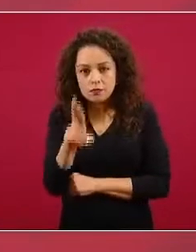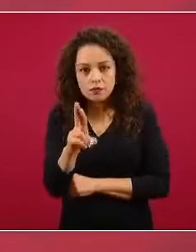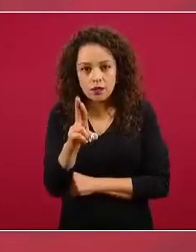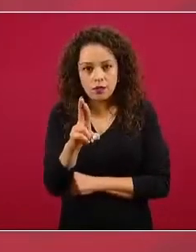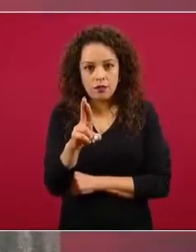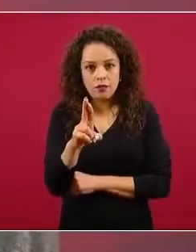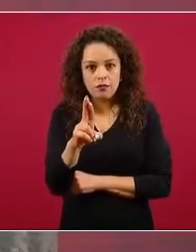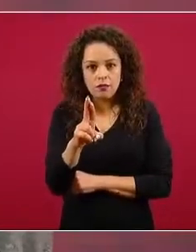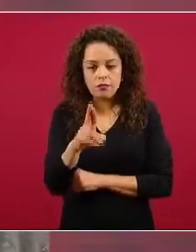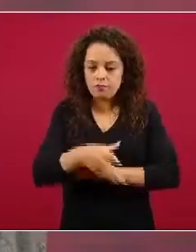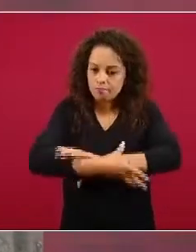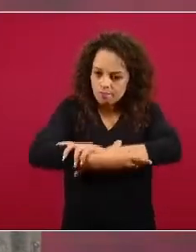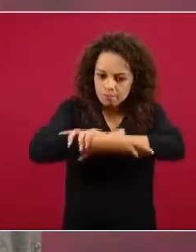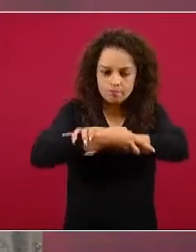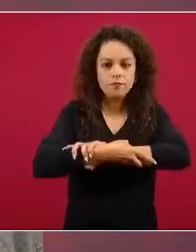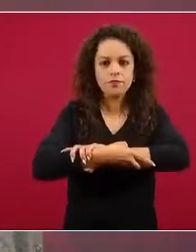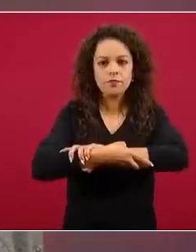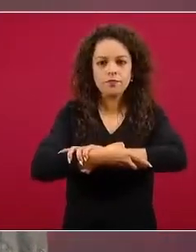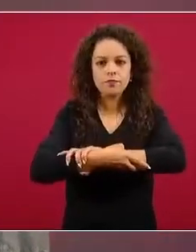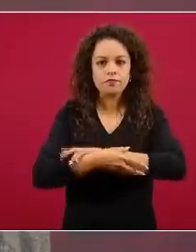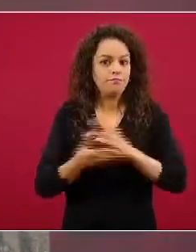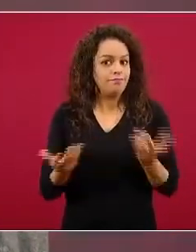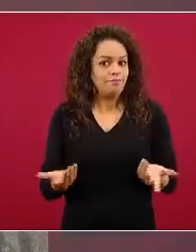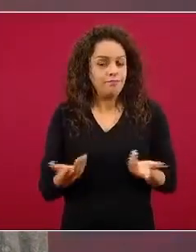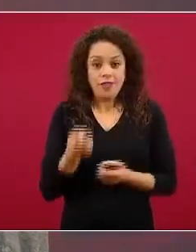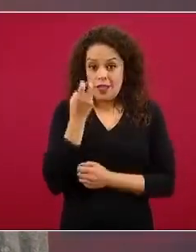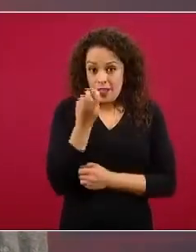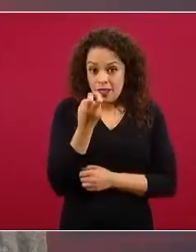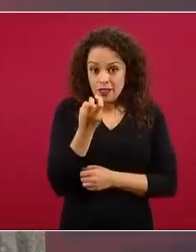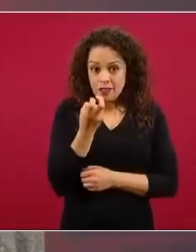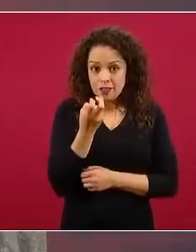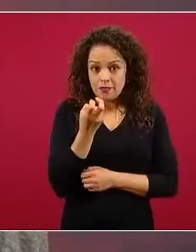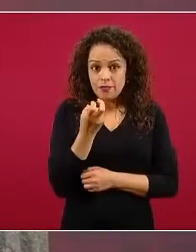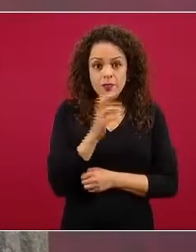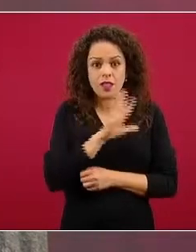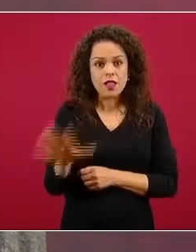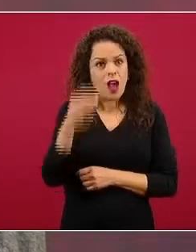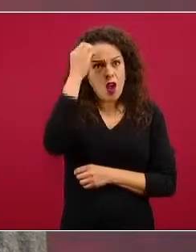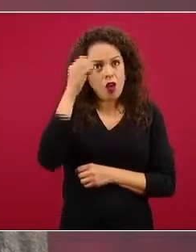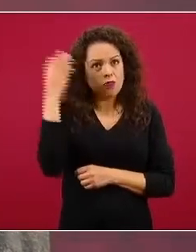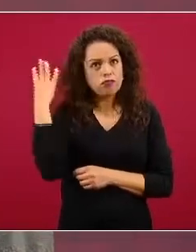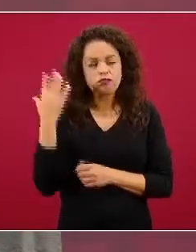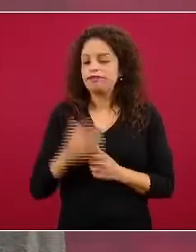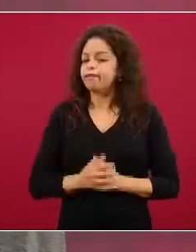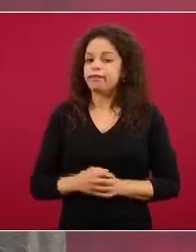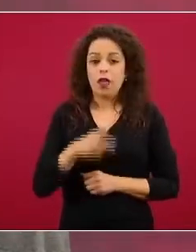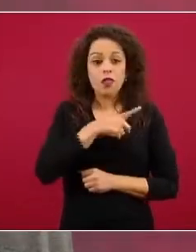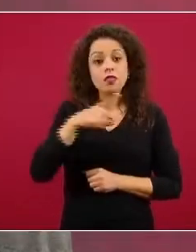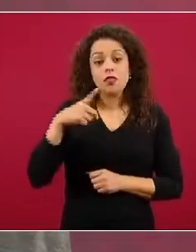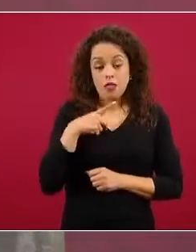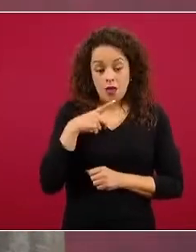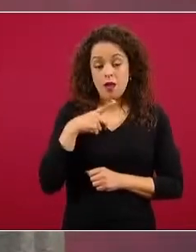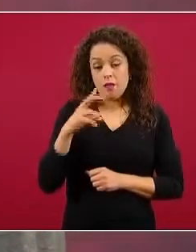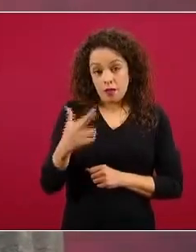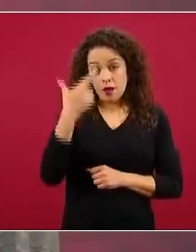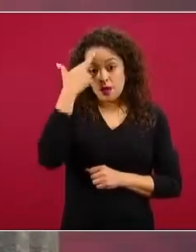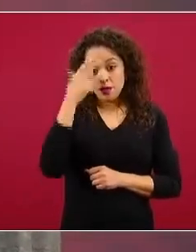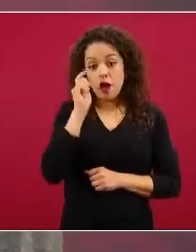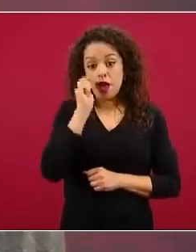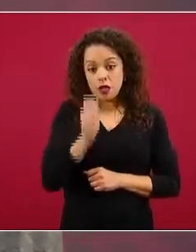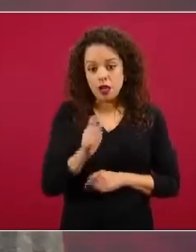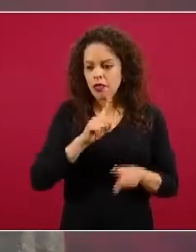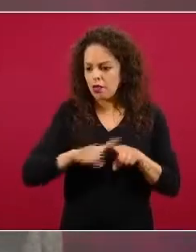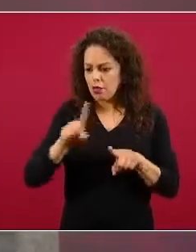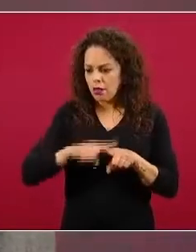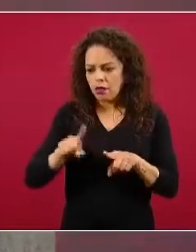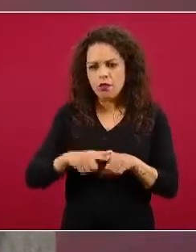solidaridad. No perdemos la esperanza que estos segmentos sociales que se han expresado en distintos foros,